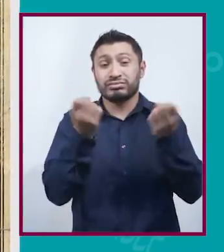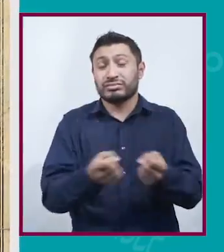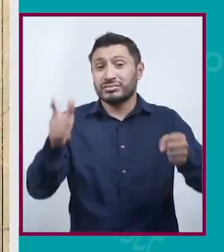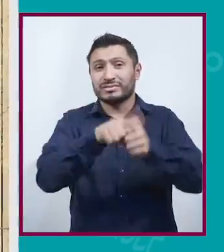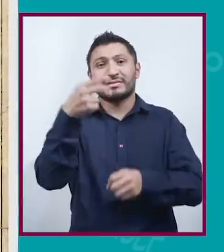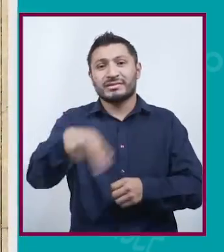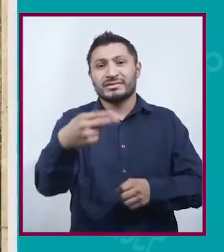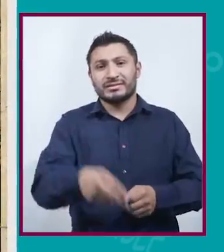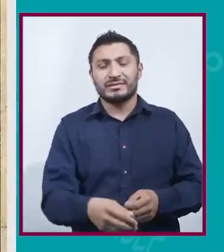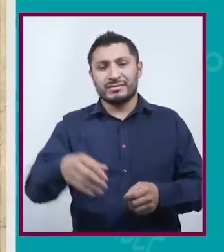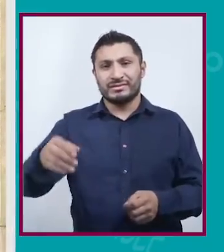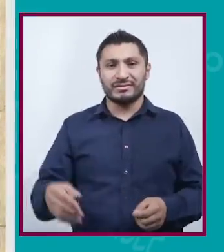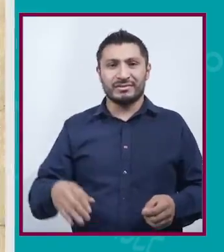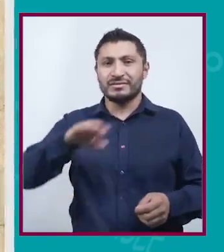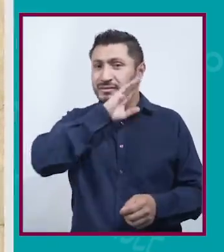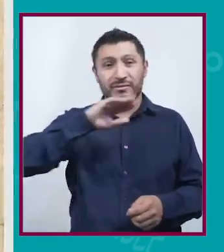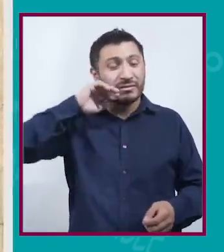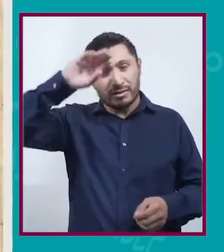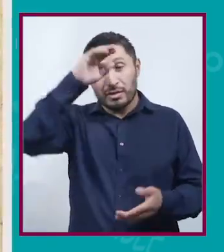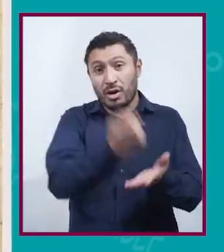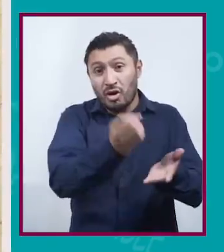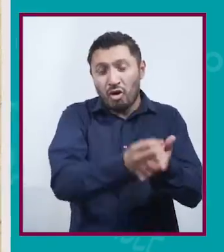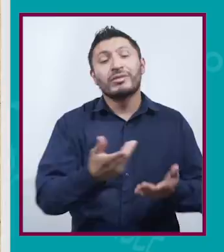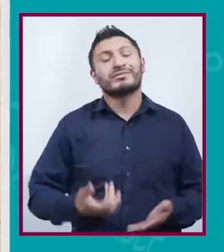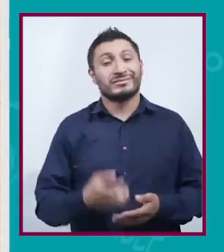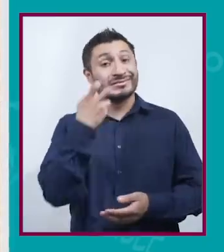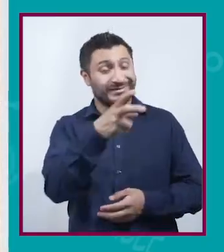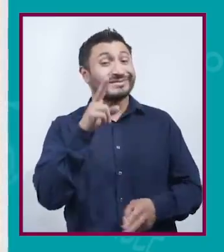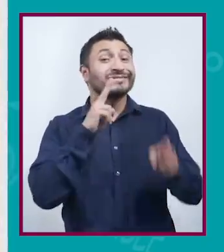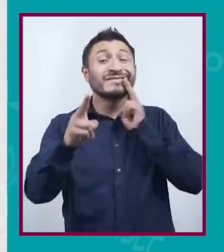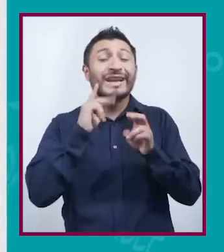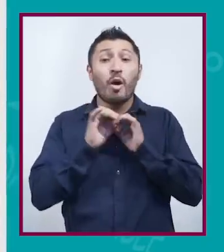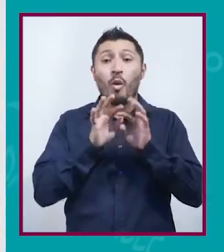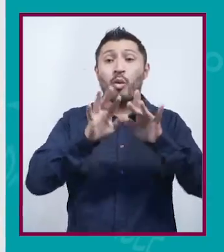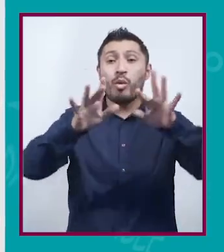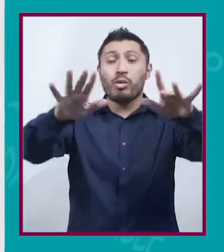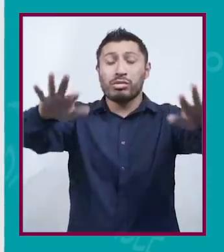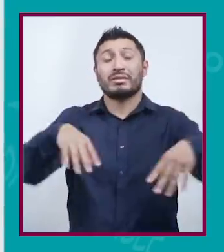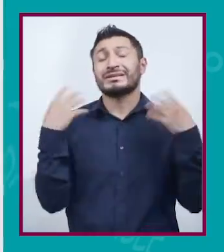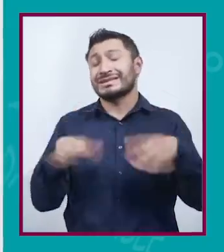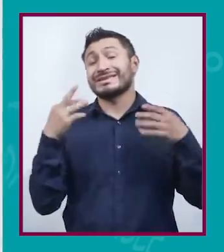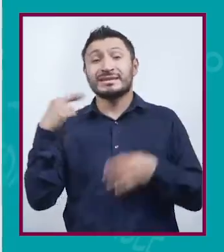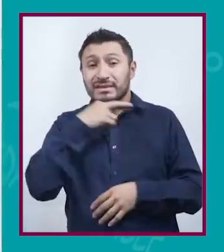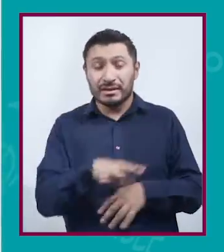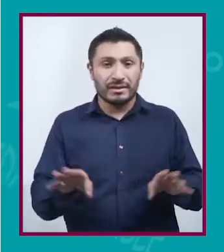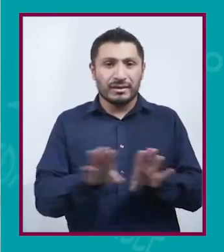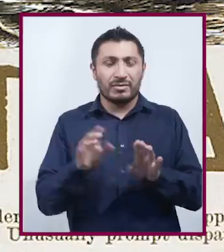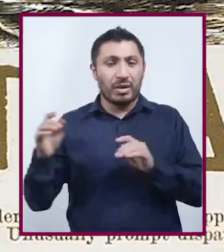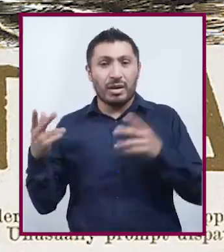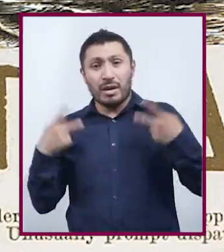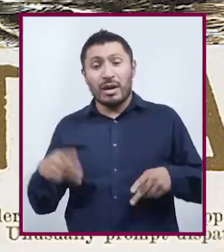social que se denominó fiebre del oro. La noticia de aquel hallazgo se esparció como la pólvora y provocó